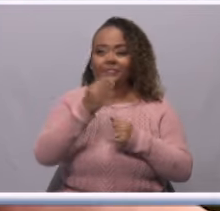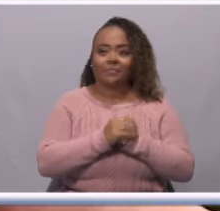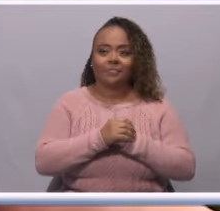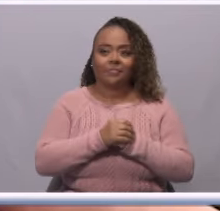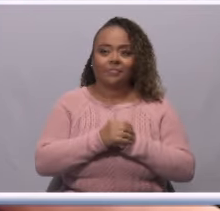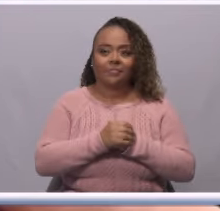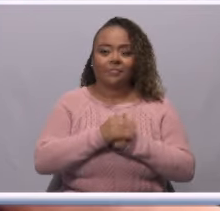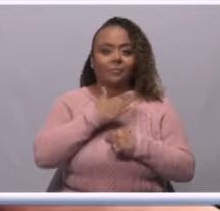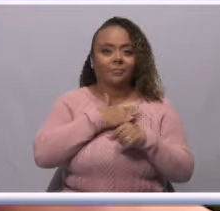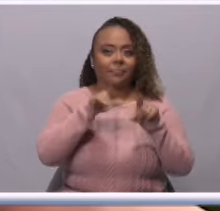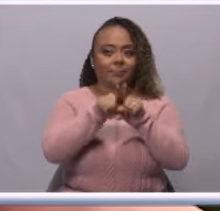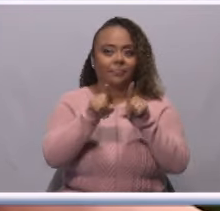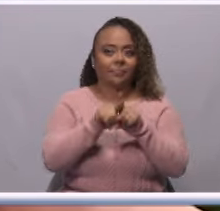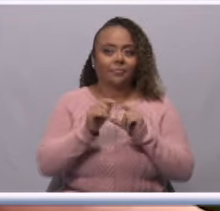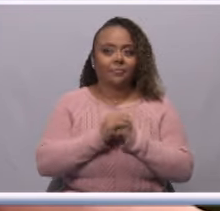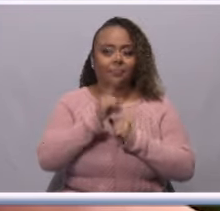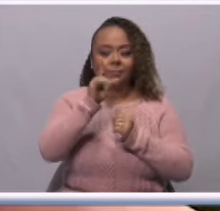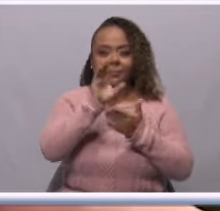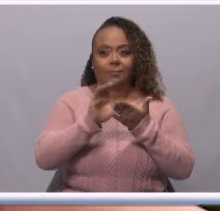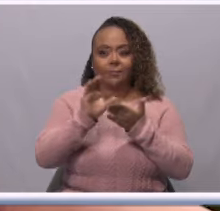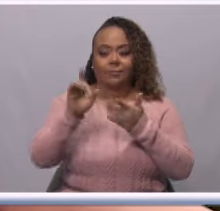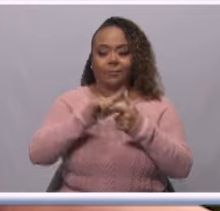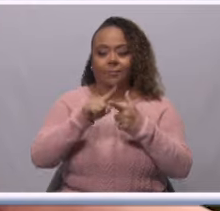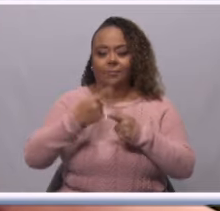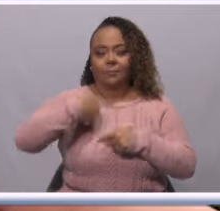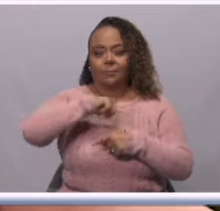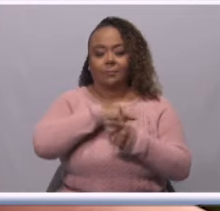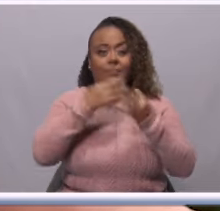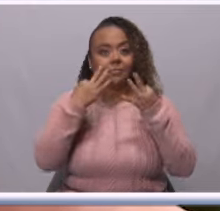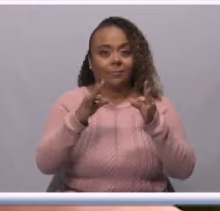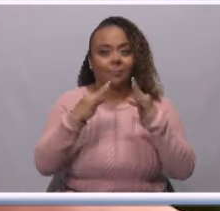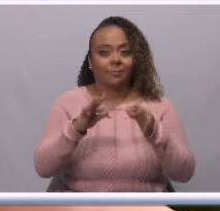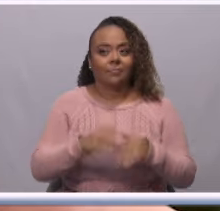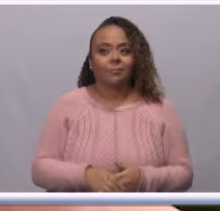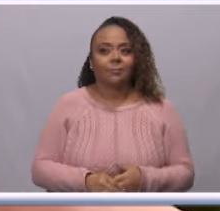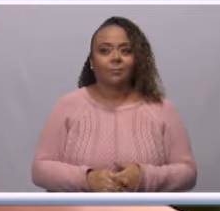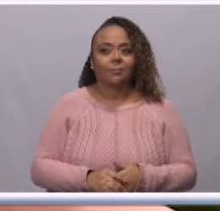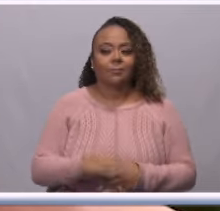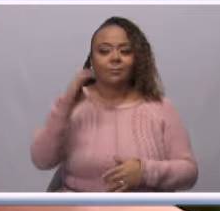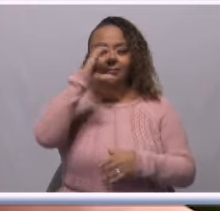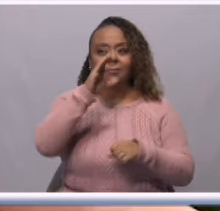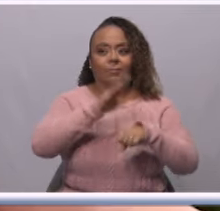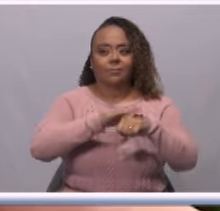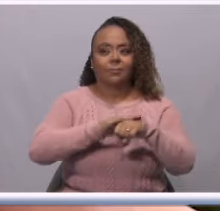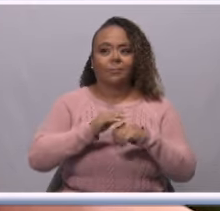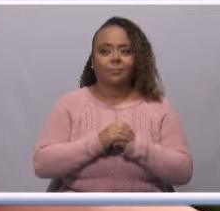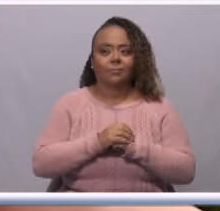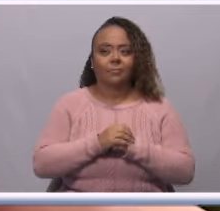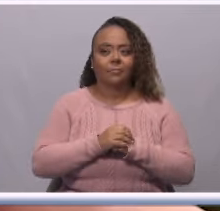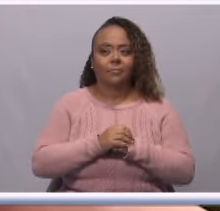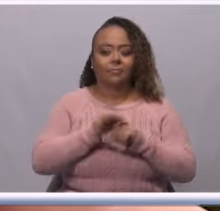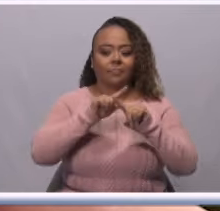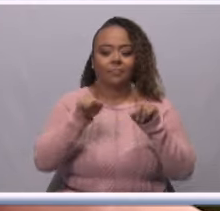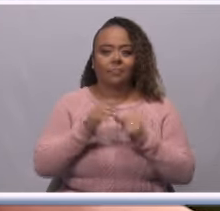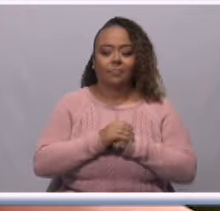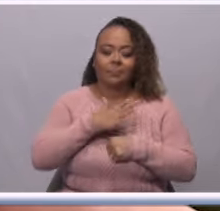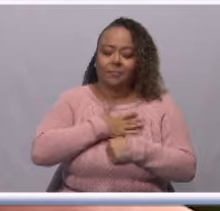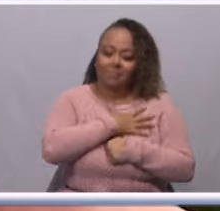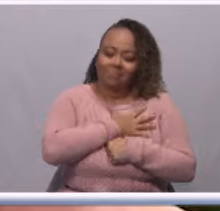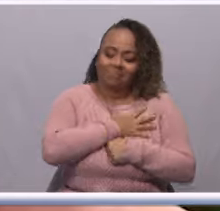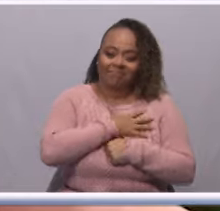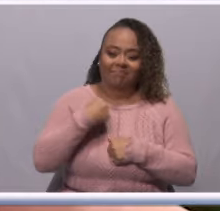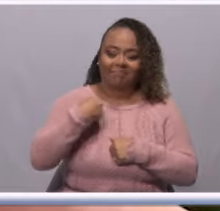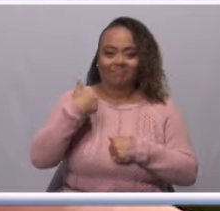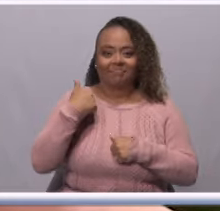dos hermanas que están en el colegio, entonces estamos tratando de buscar permisos y demás, pero a mí me encantaría tenerlos